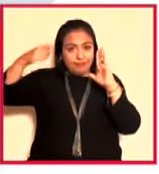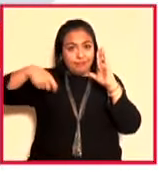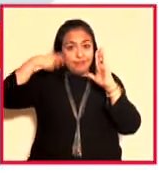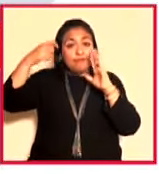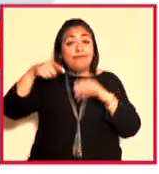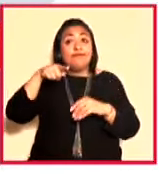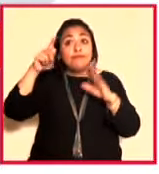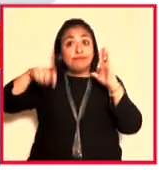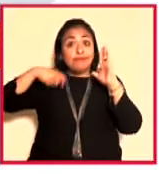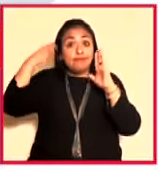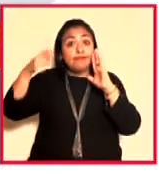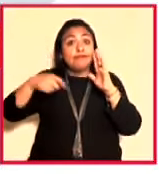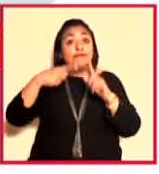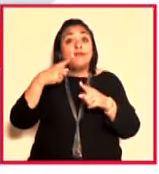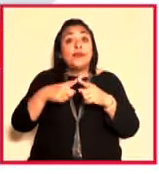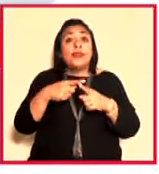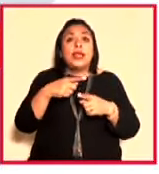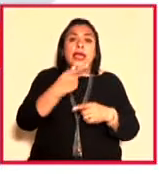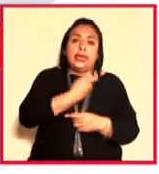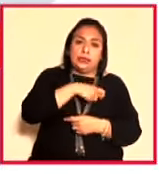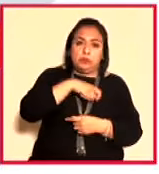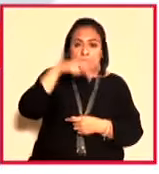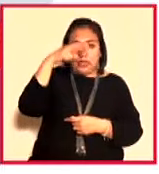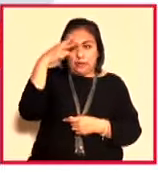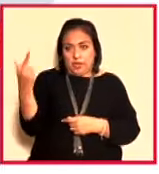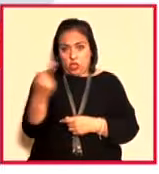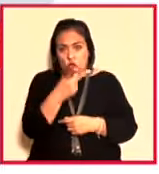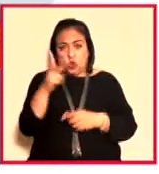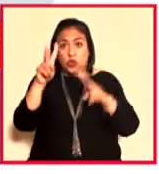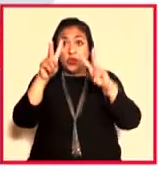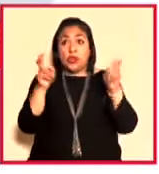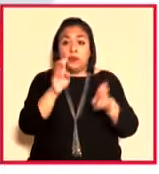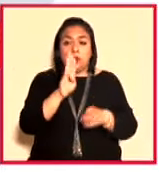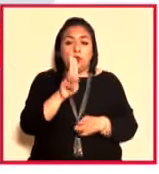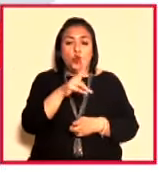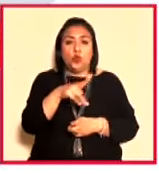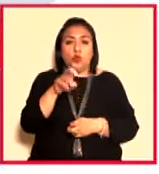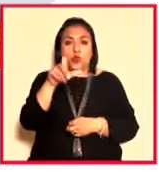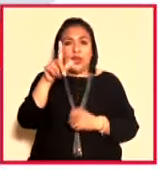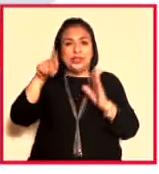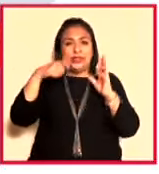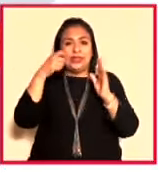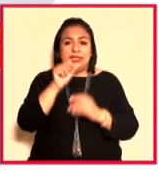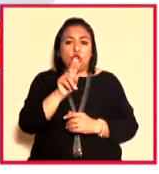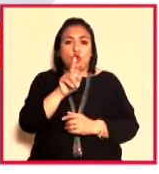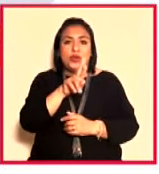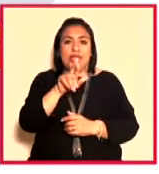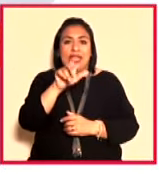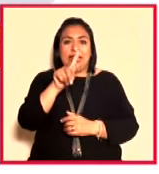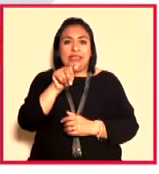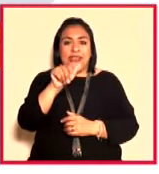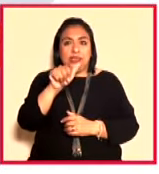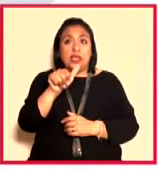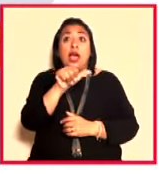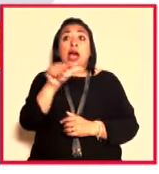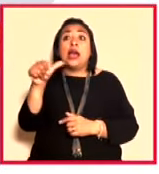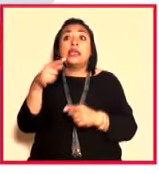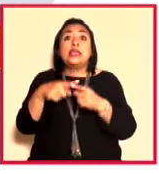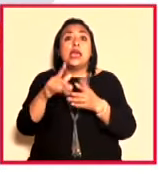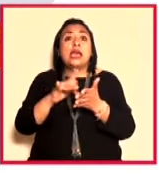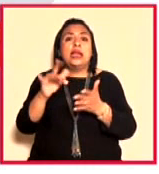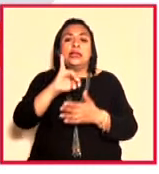un documental producido entre España y México titulado Buñuel, un cineasta surrealista, que se debe a Javier Espada.